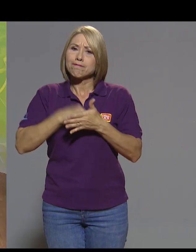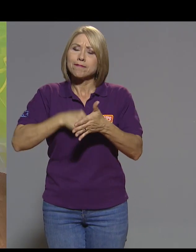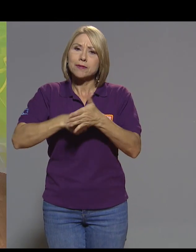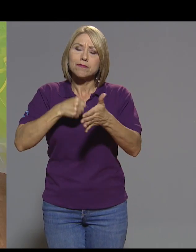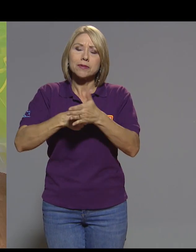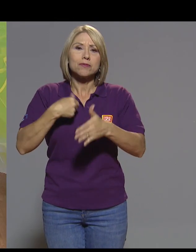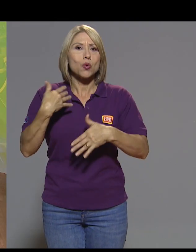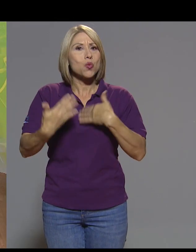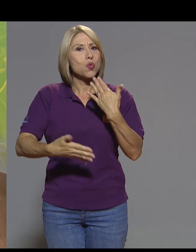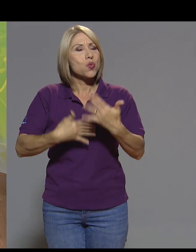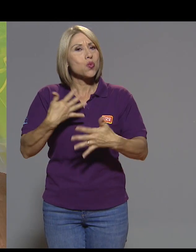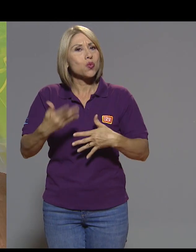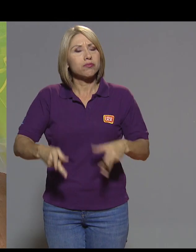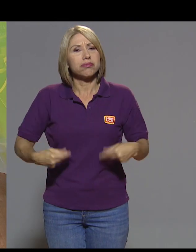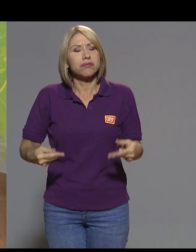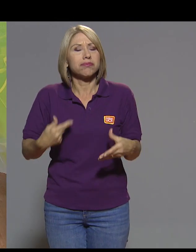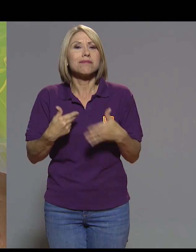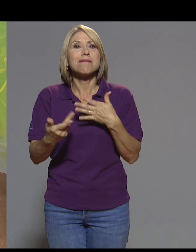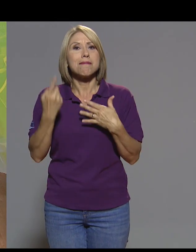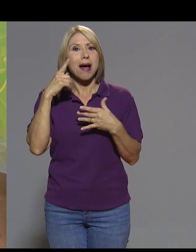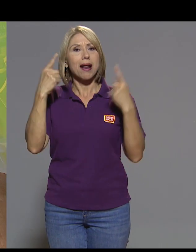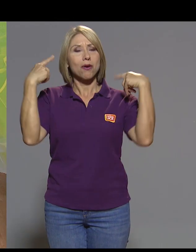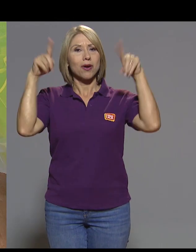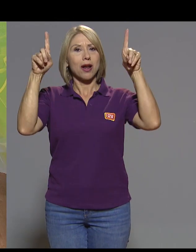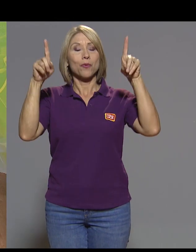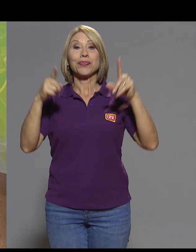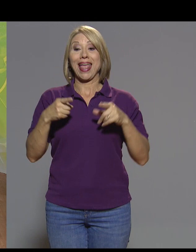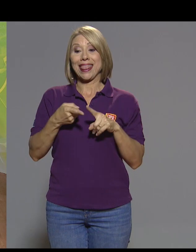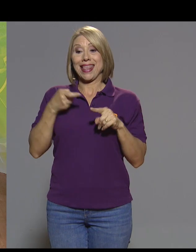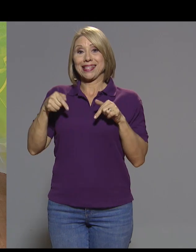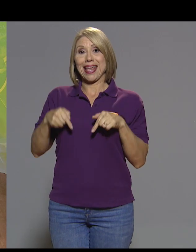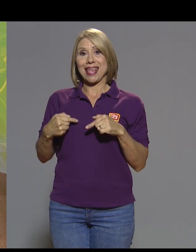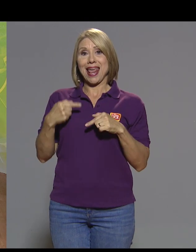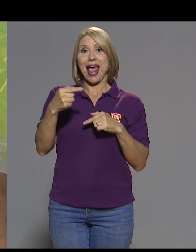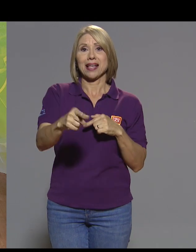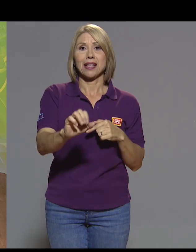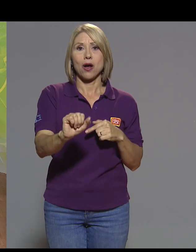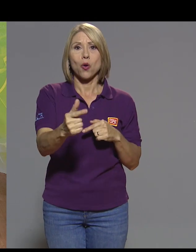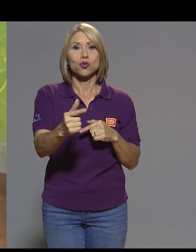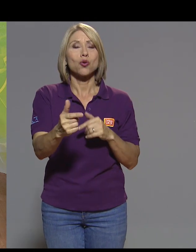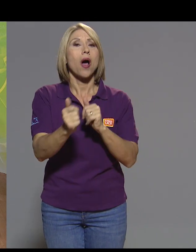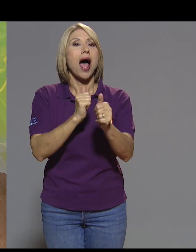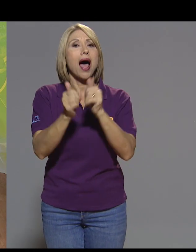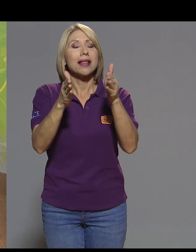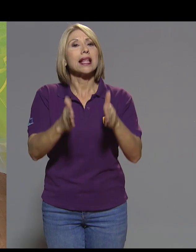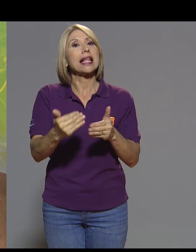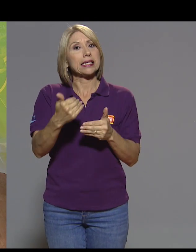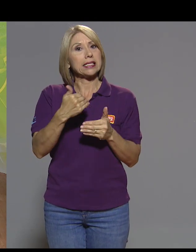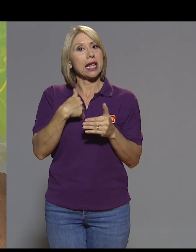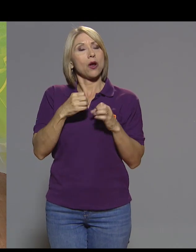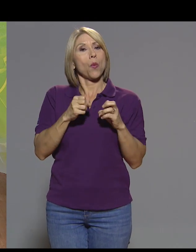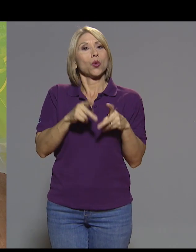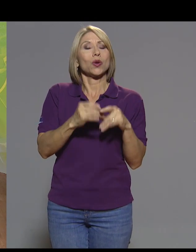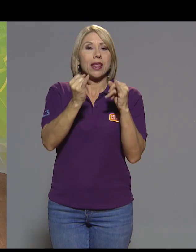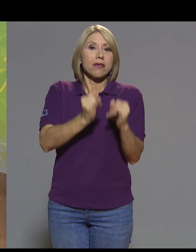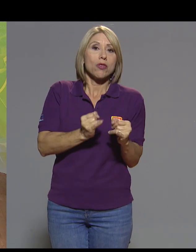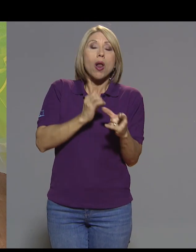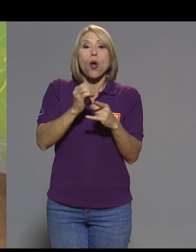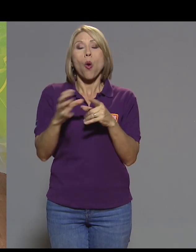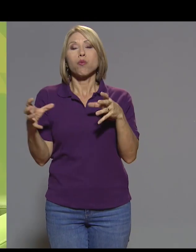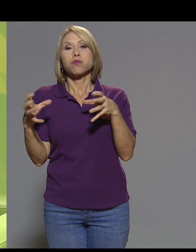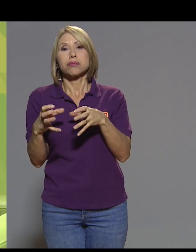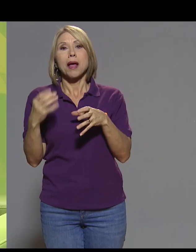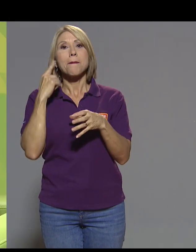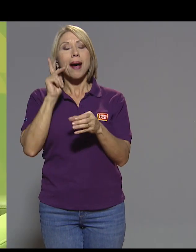conversábamos de que aquí agosto algunos atletas la oportunidad ya sean individual o deportes colectivos de clasificar a